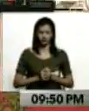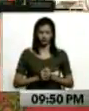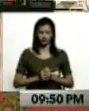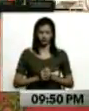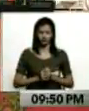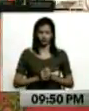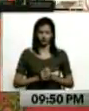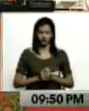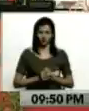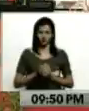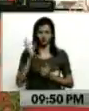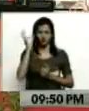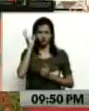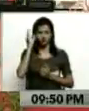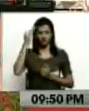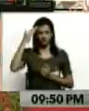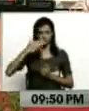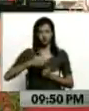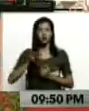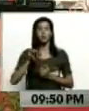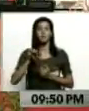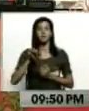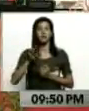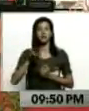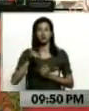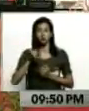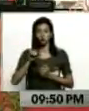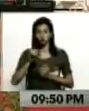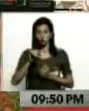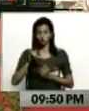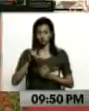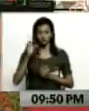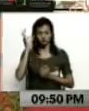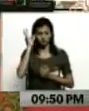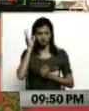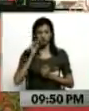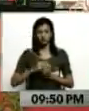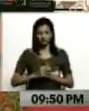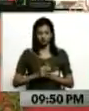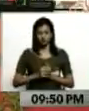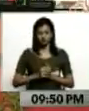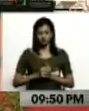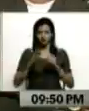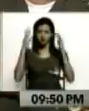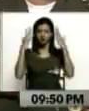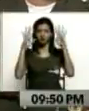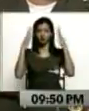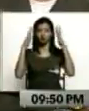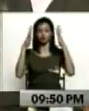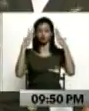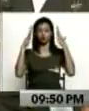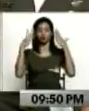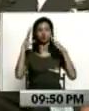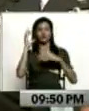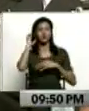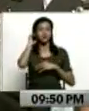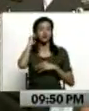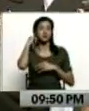secreta y está la Coronel Marisol Terán Coronel